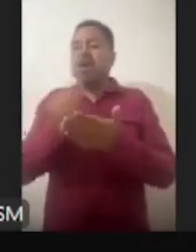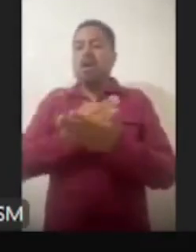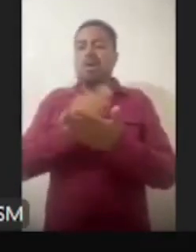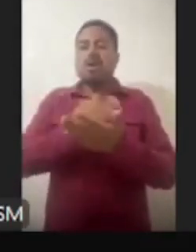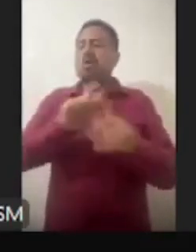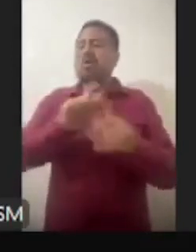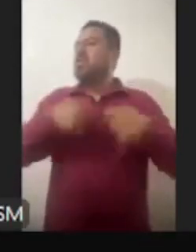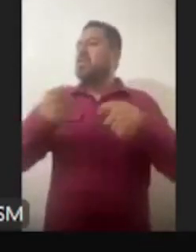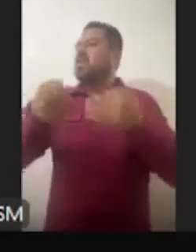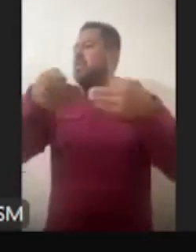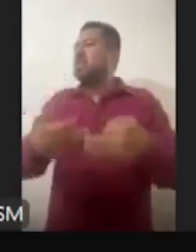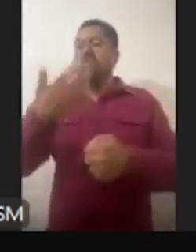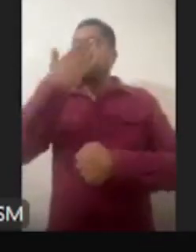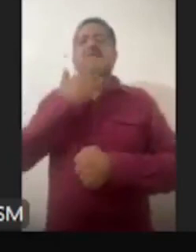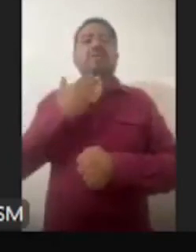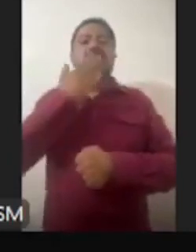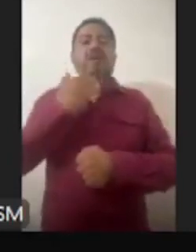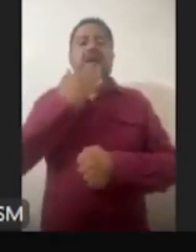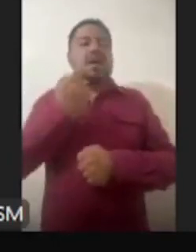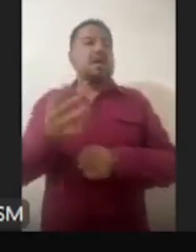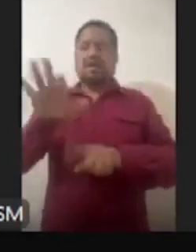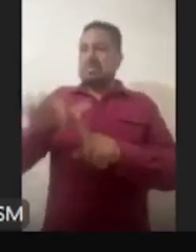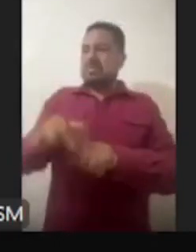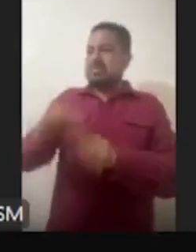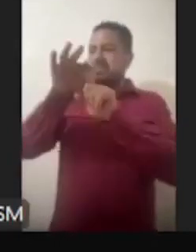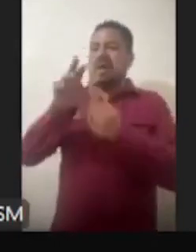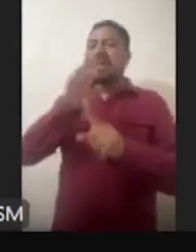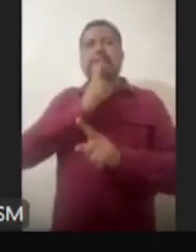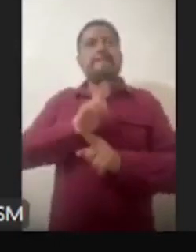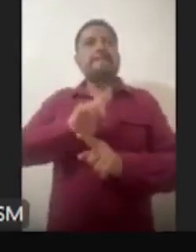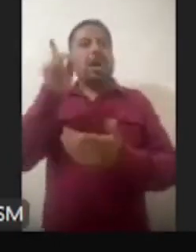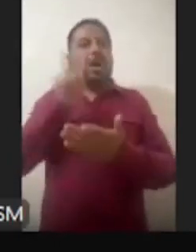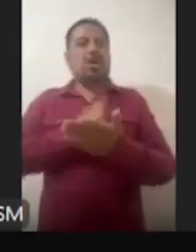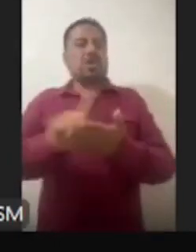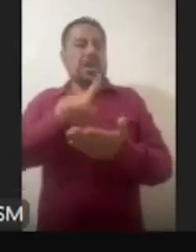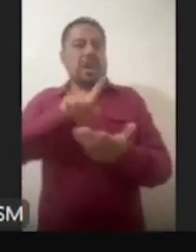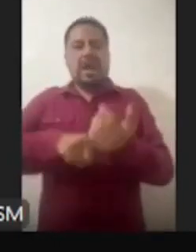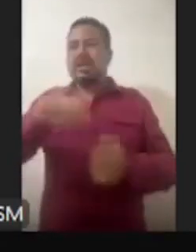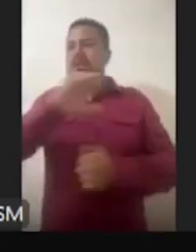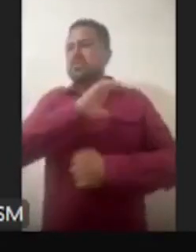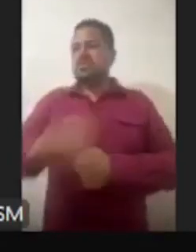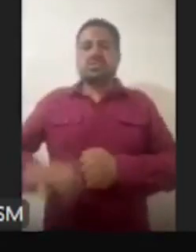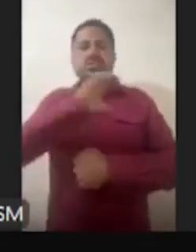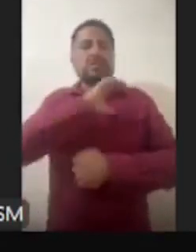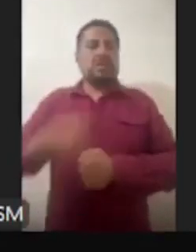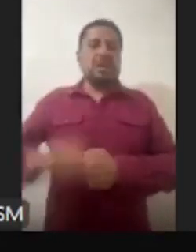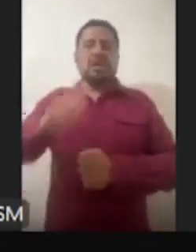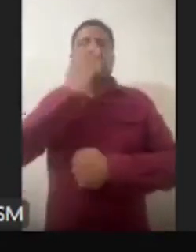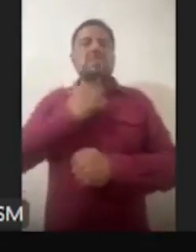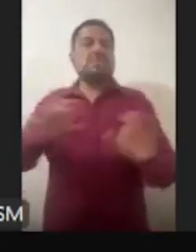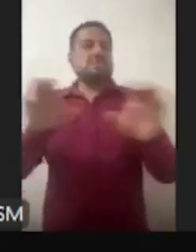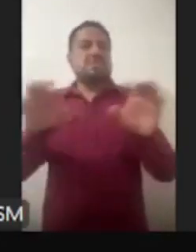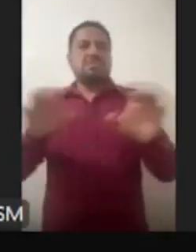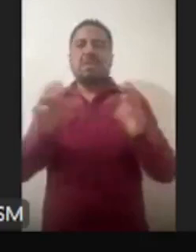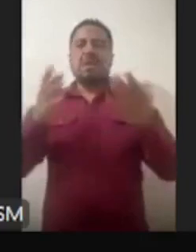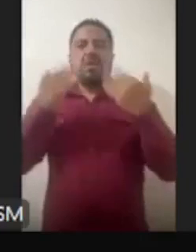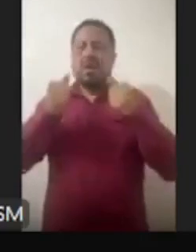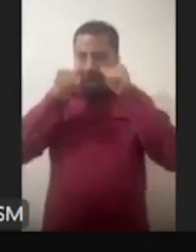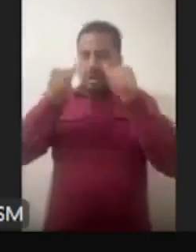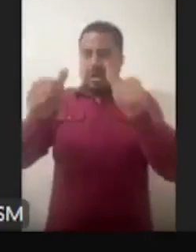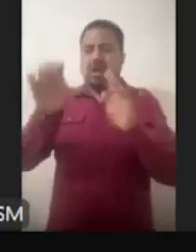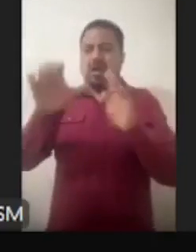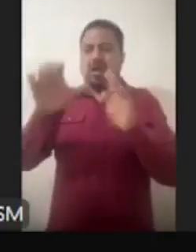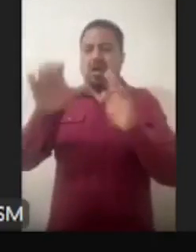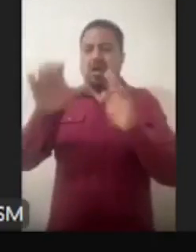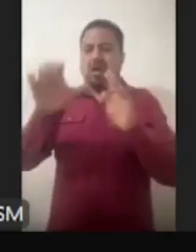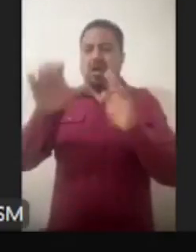estar insaculados, como tampoco un mejor derecho para ser los candidatos, sin haber acreditado cumplir los requisitos de la convocatoria, ni que en automático